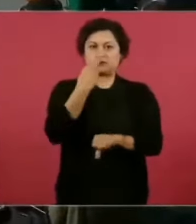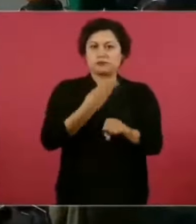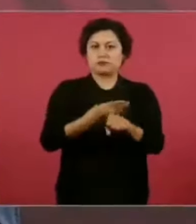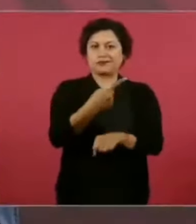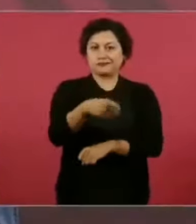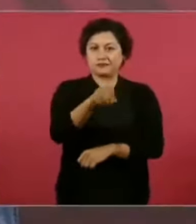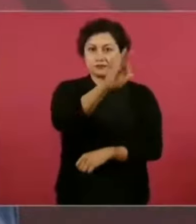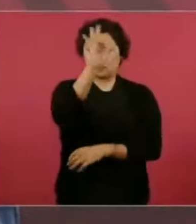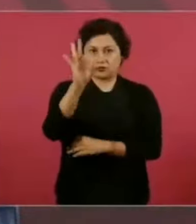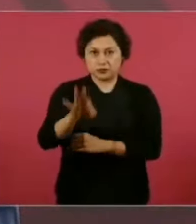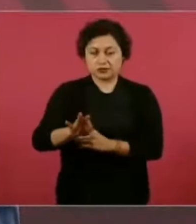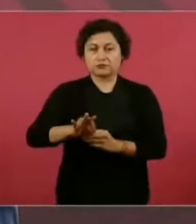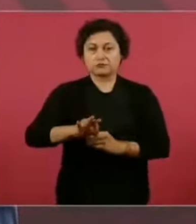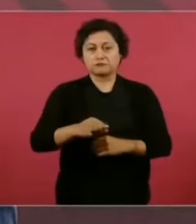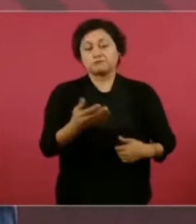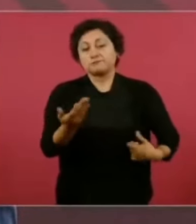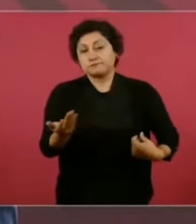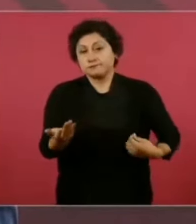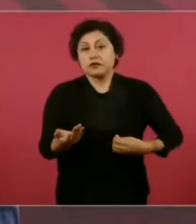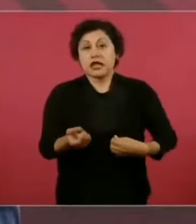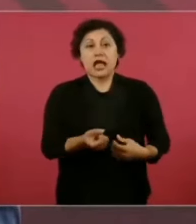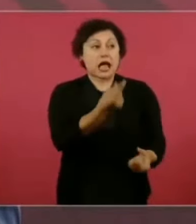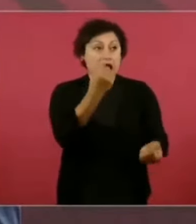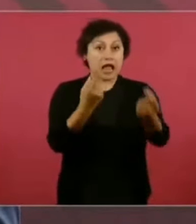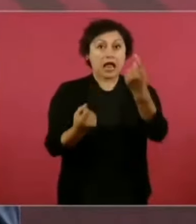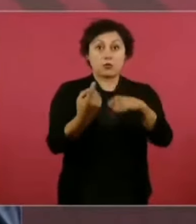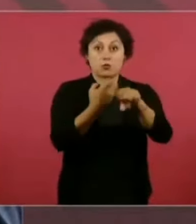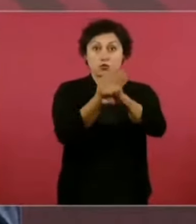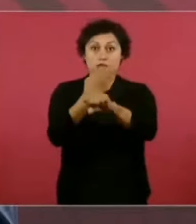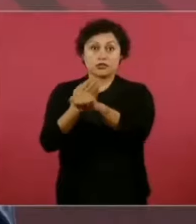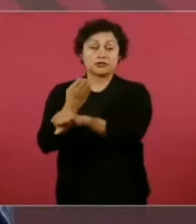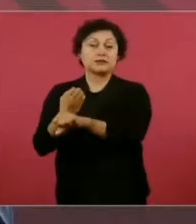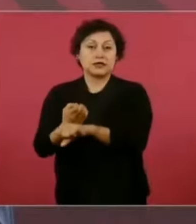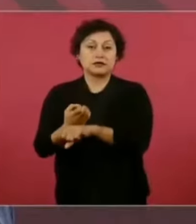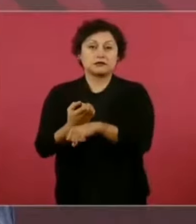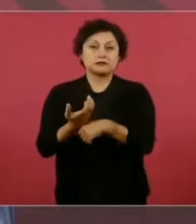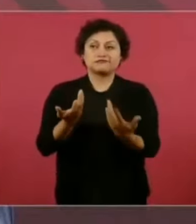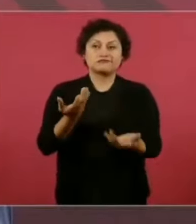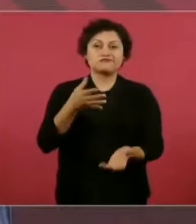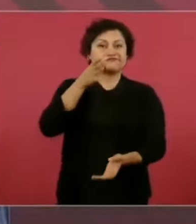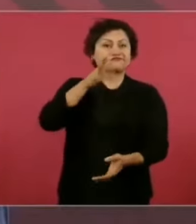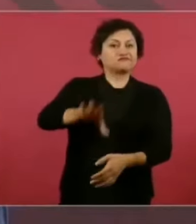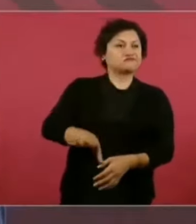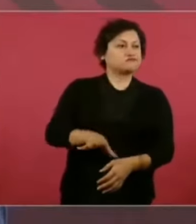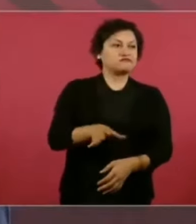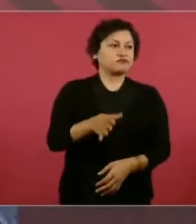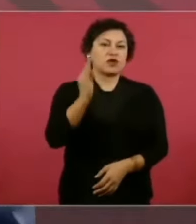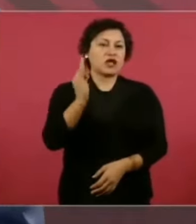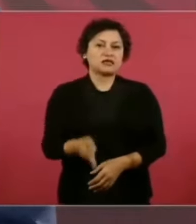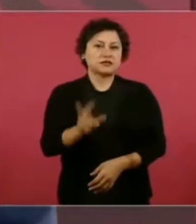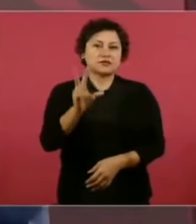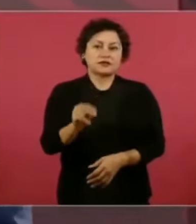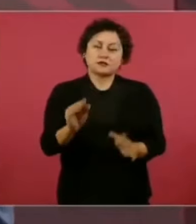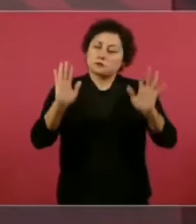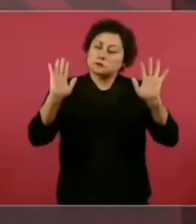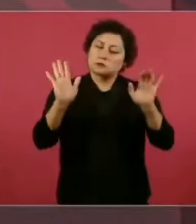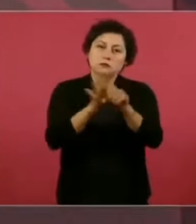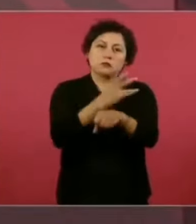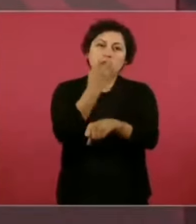que no aceptaron la federalización, porque fue voluntario. Por eso hablamos